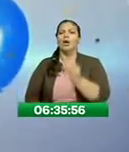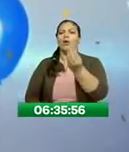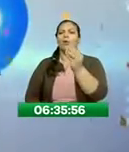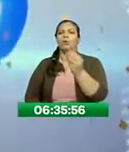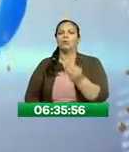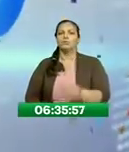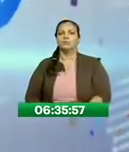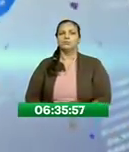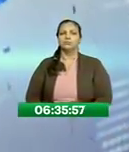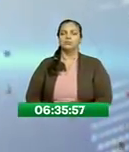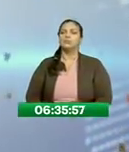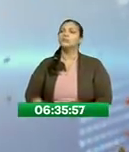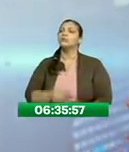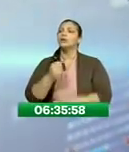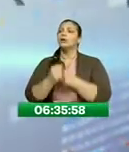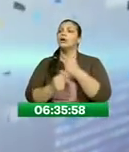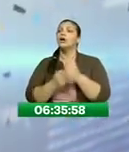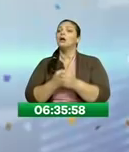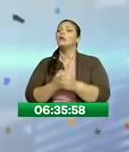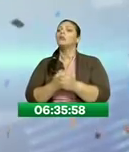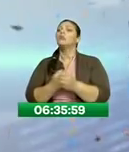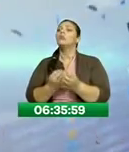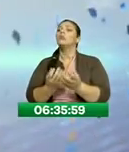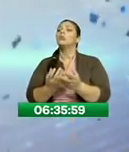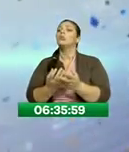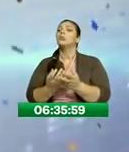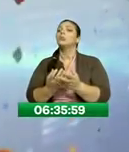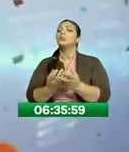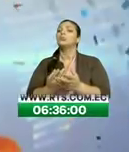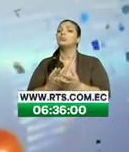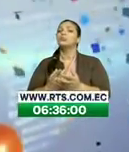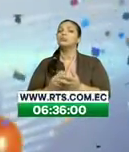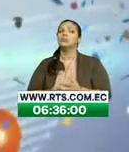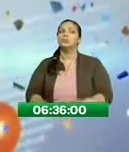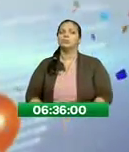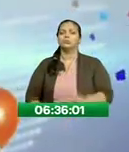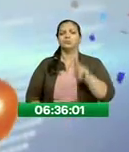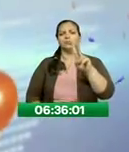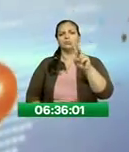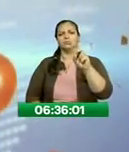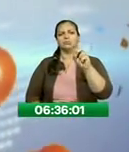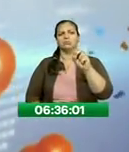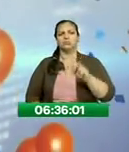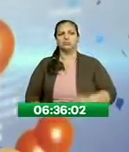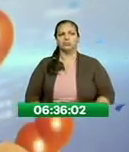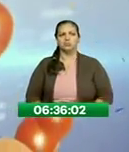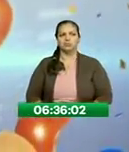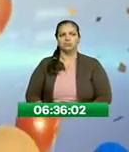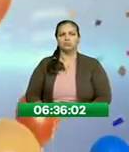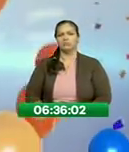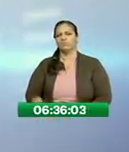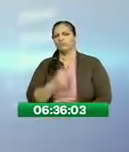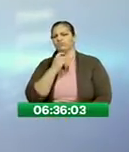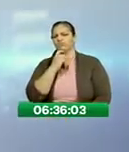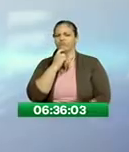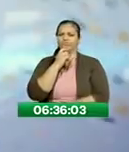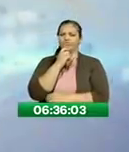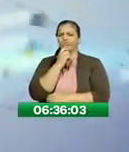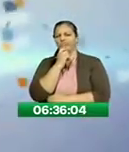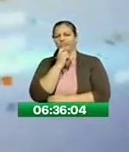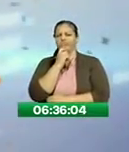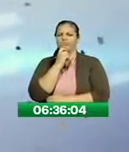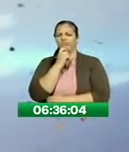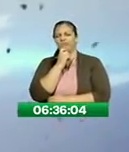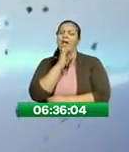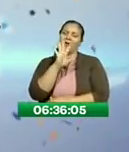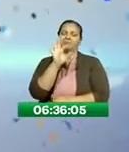pues. ¿Qué, ¿qué edad tiene? ¿Qué edad tiene? Tiene un fumo. 20 años. Denis Flor.